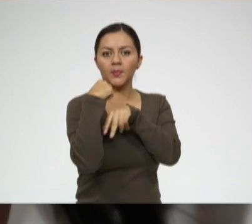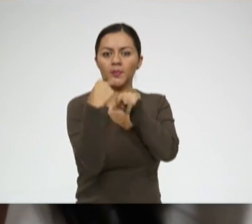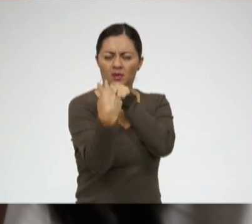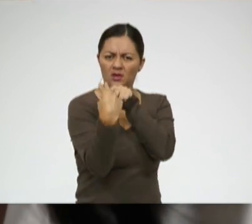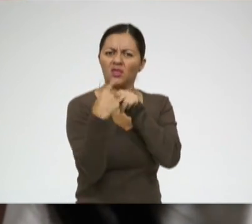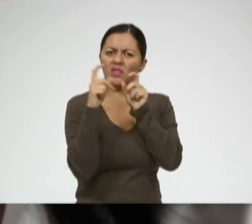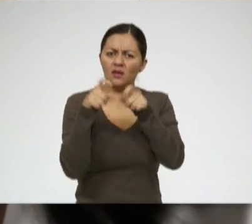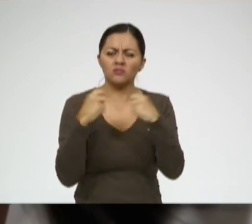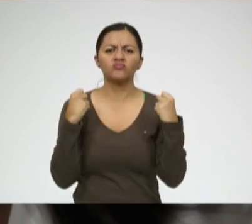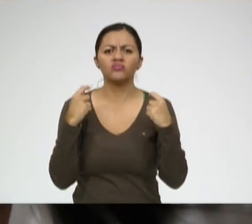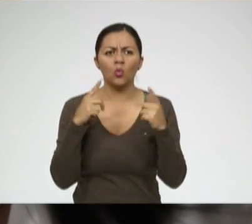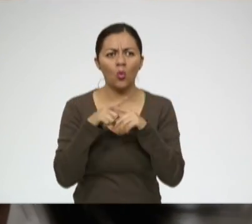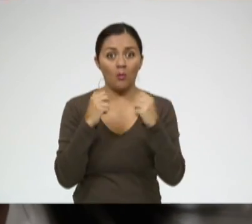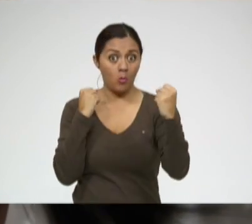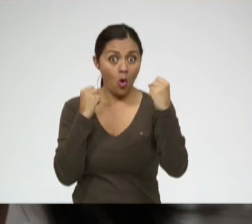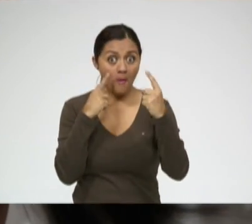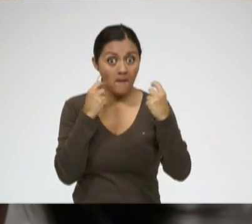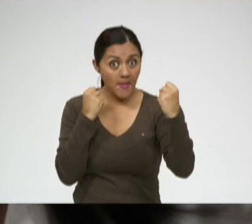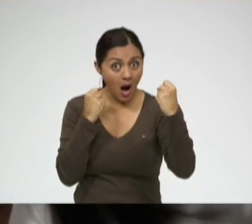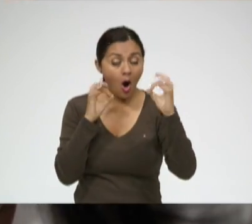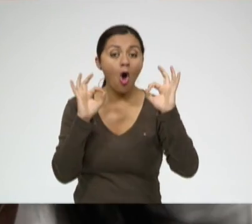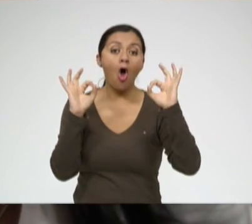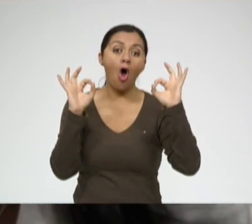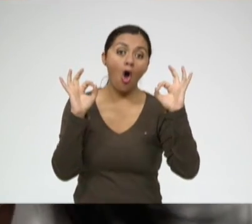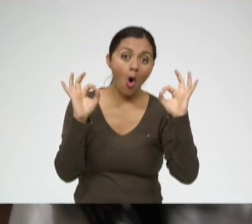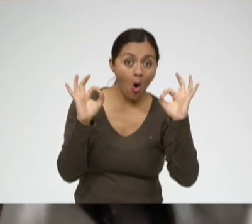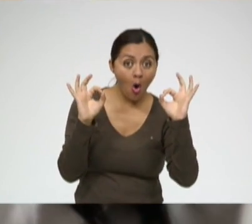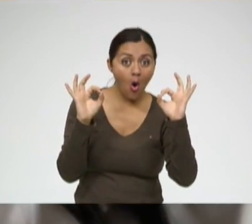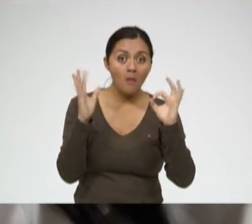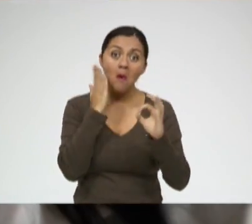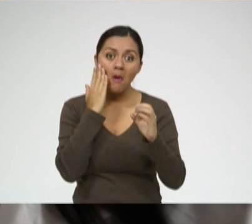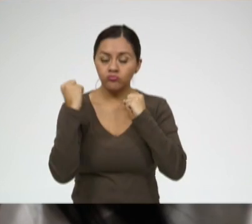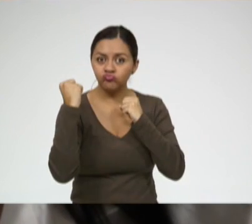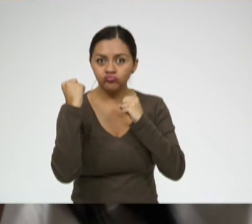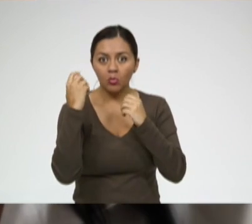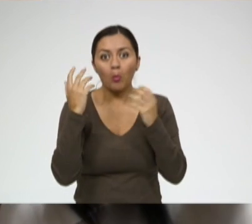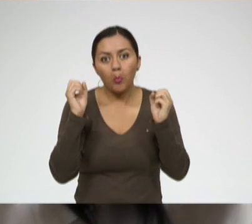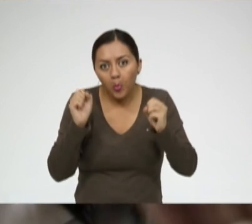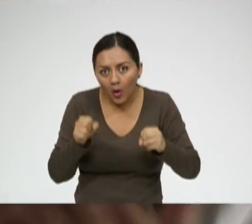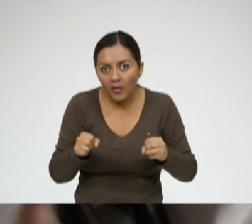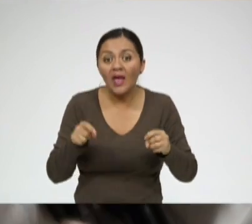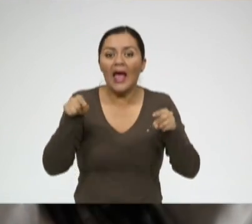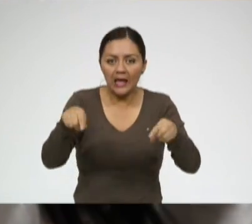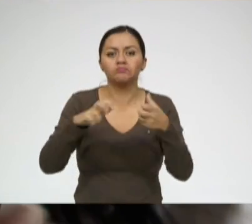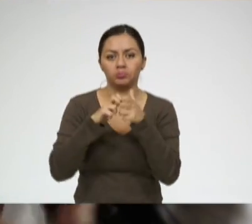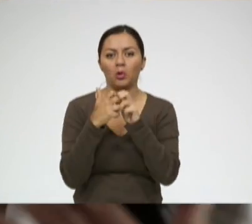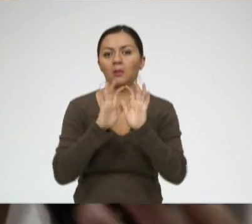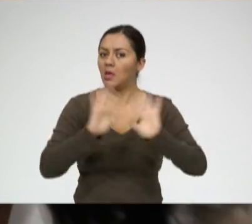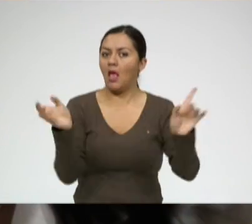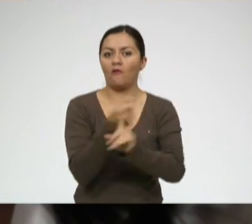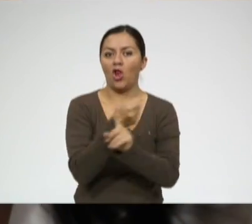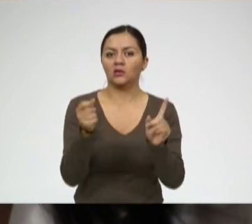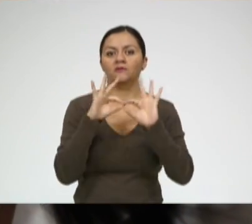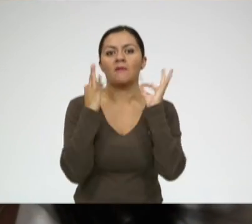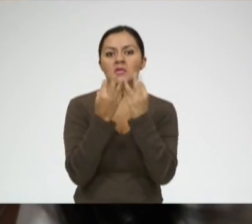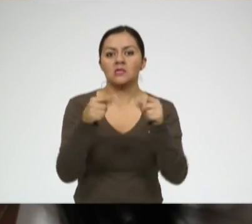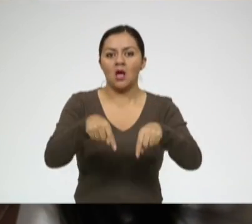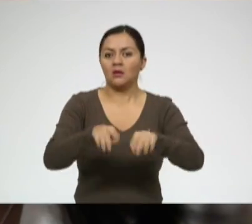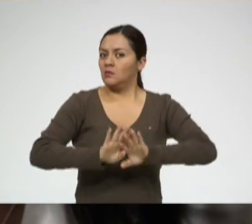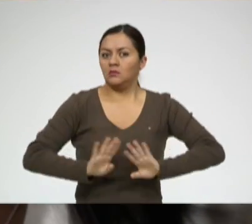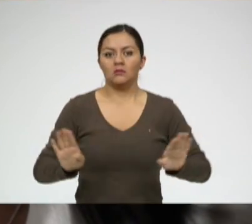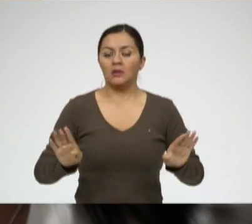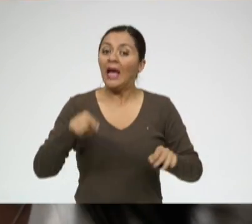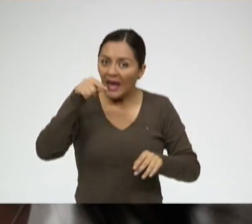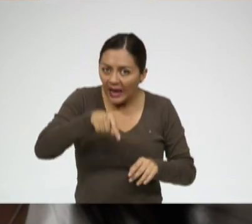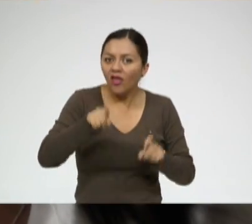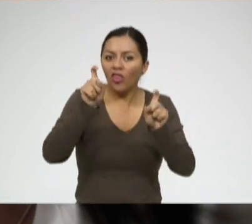desafiar físicamente con los puños o con cualquier otra cosa a su papá o a su mamá y se convierte ya en una violencia cruzada. Y eso es